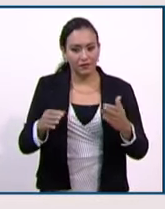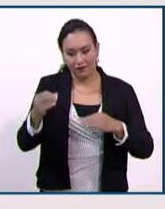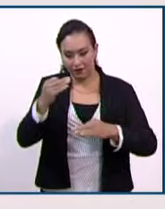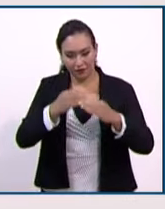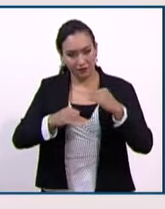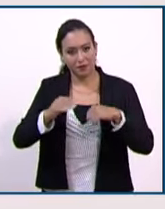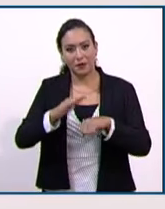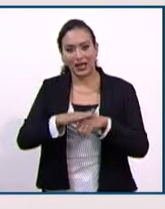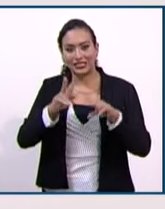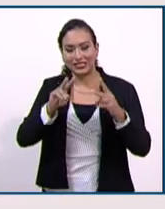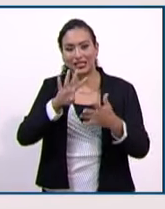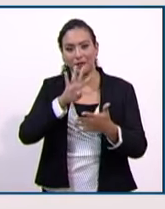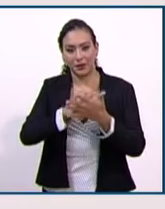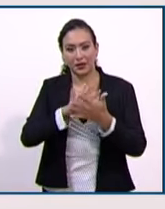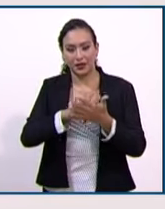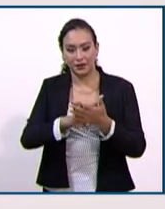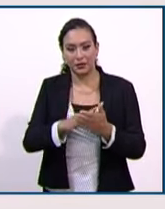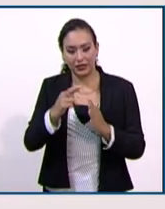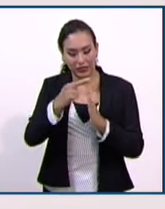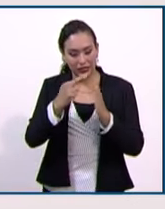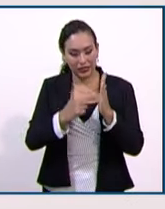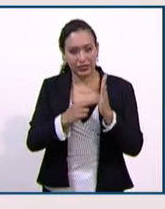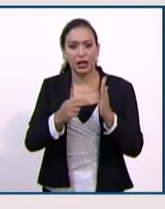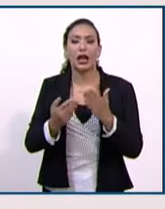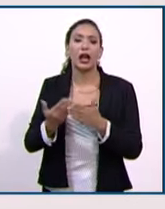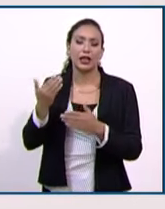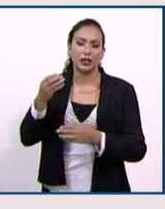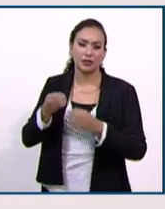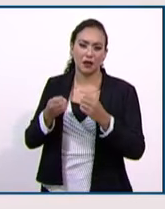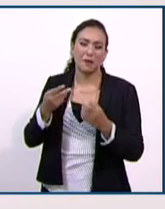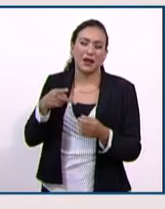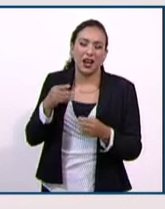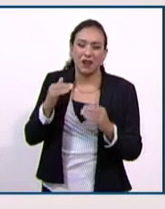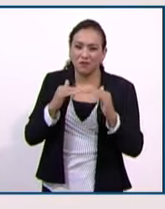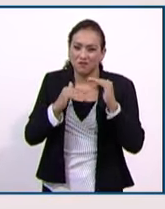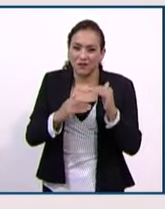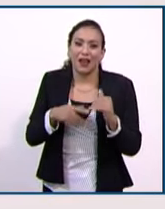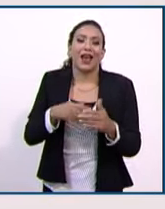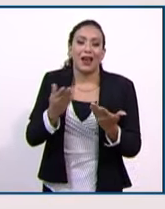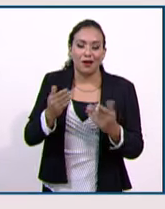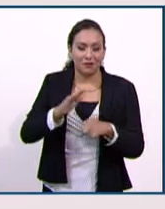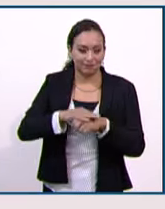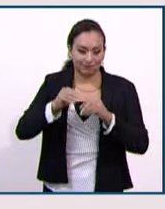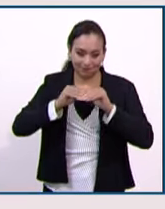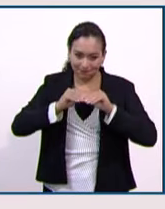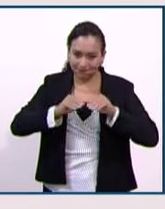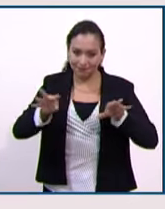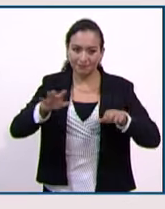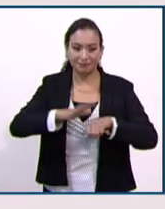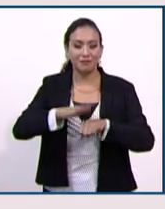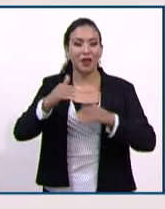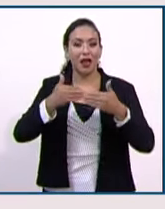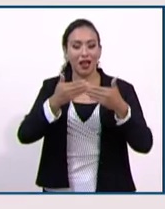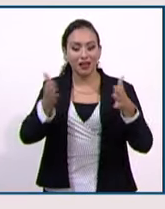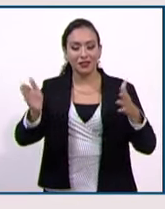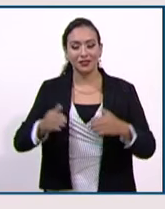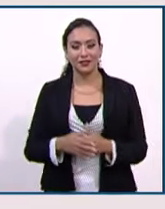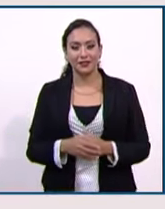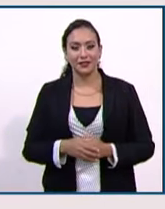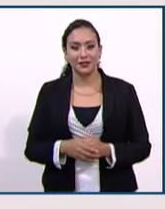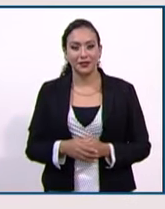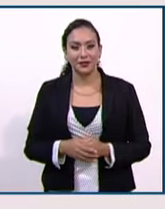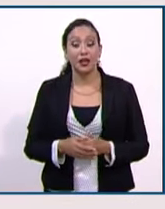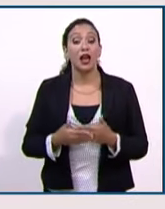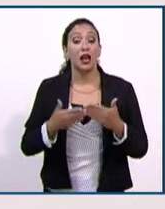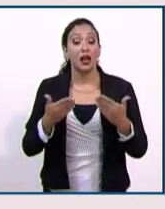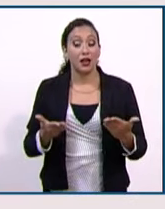procesal penal que había emitido la Corte. Y que en lo relativo a legalidad de detenciones se había dicho mucho.